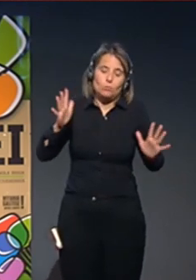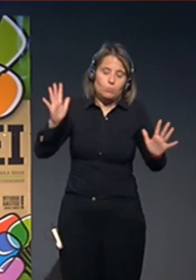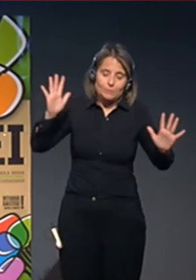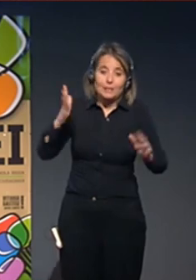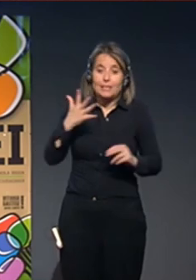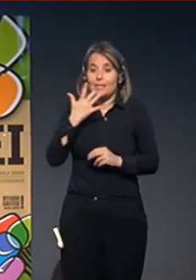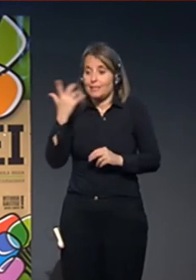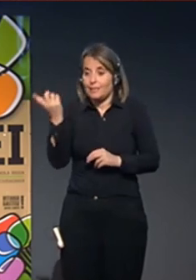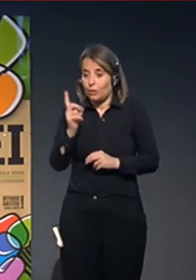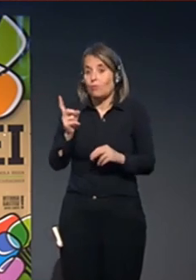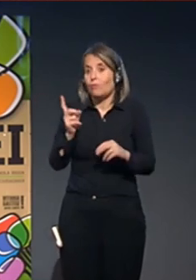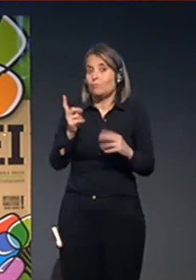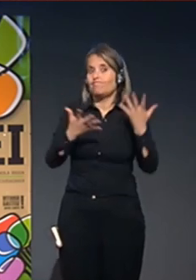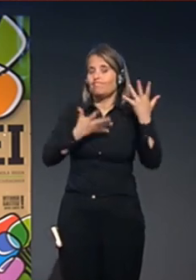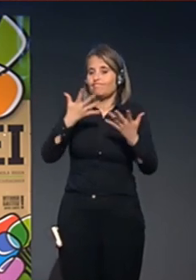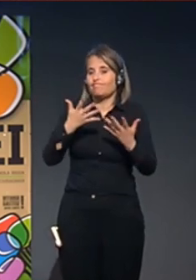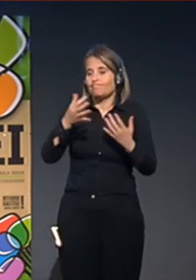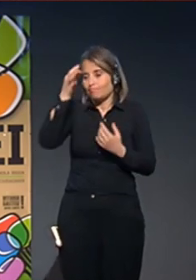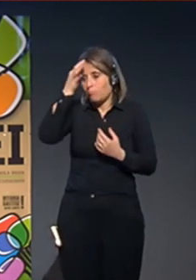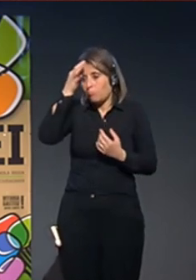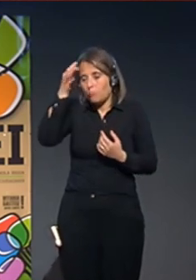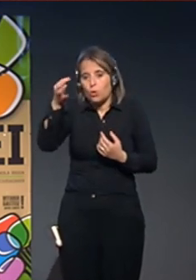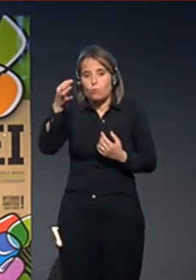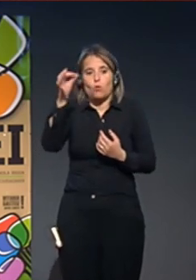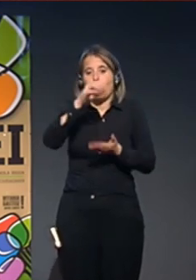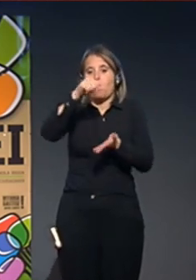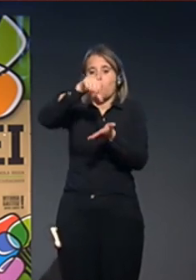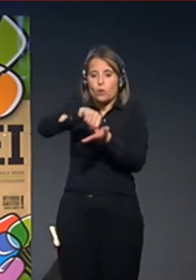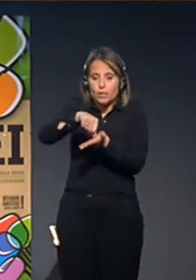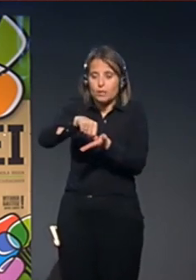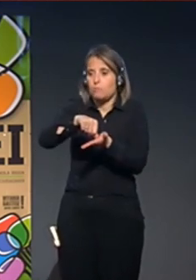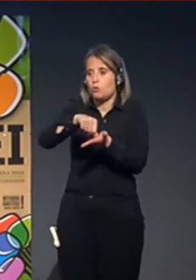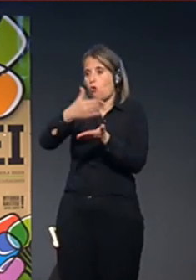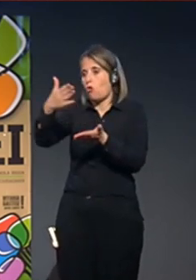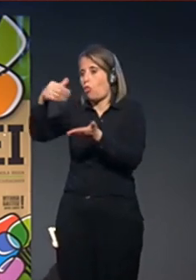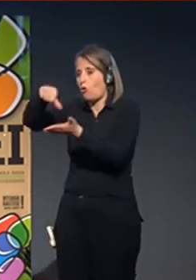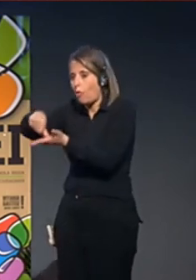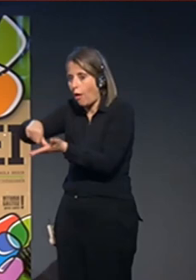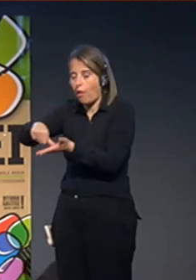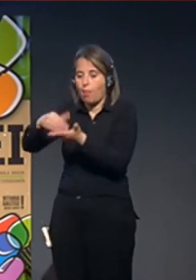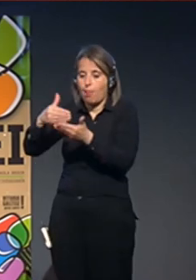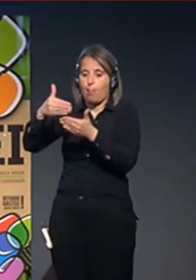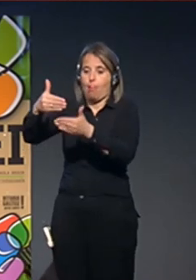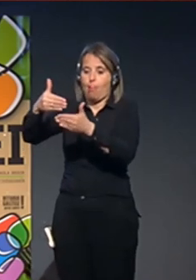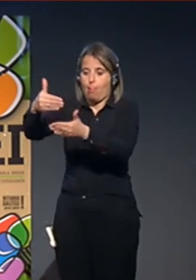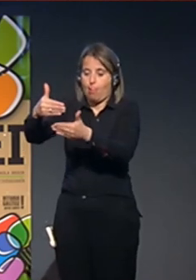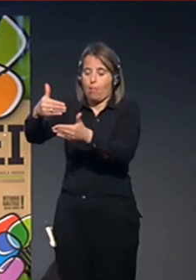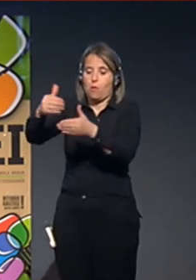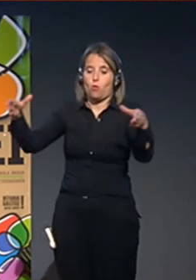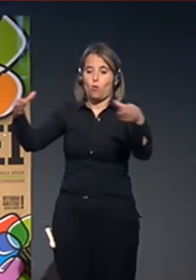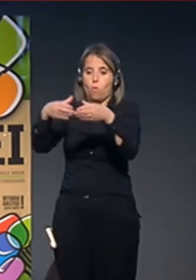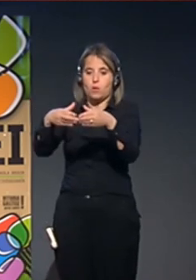si no tendría que ser en el pueblo en el municipio en la ciudad en en en el en la